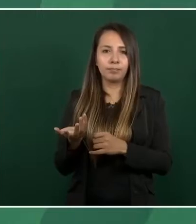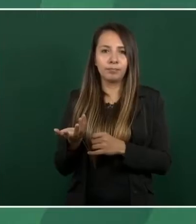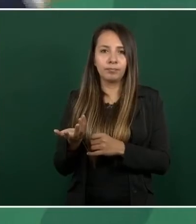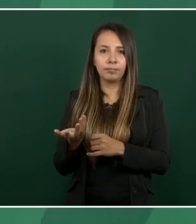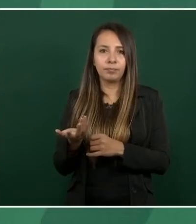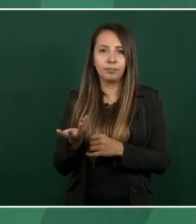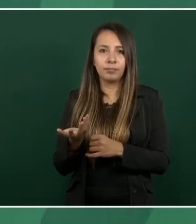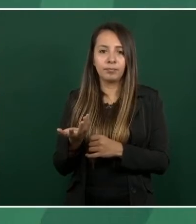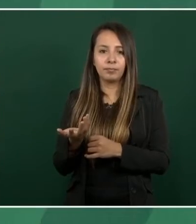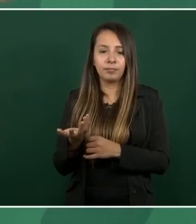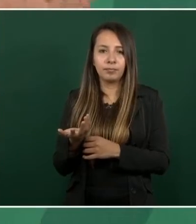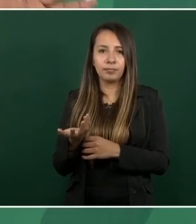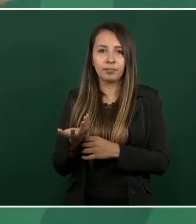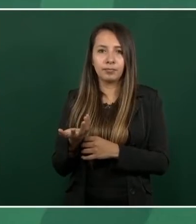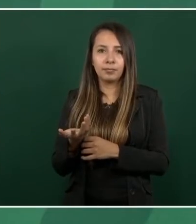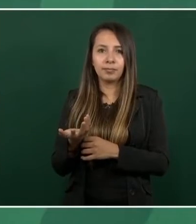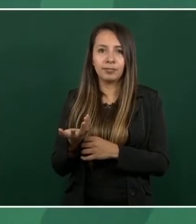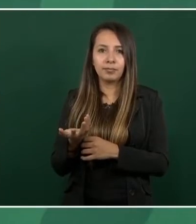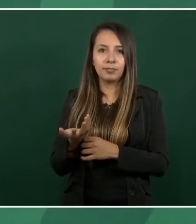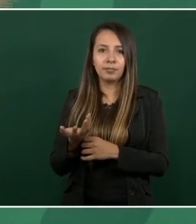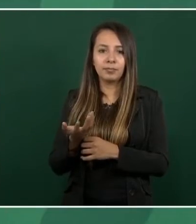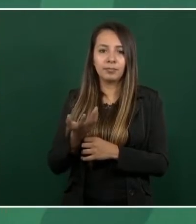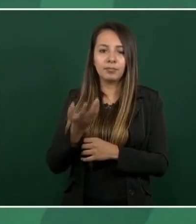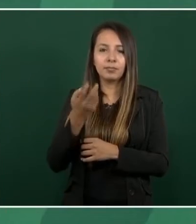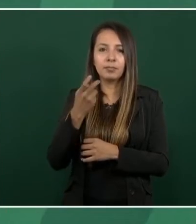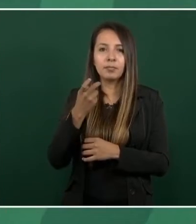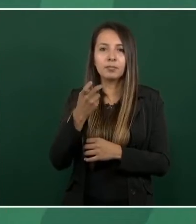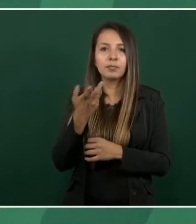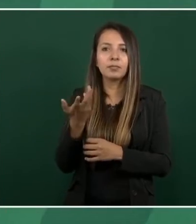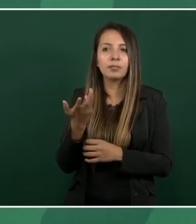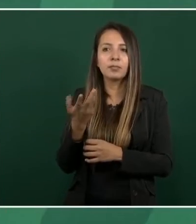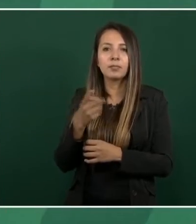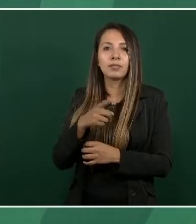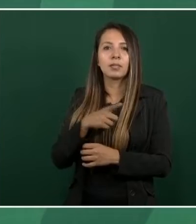es que se quedaron en el almanaque,